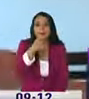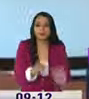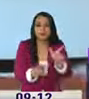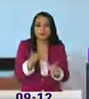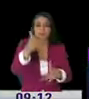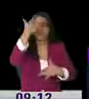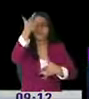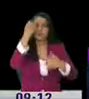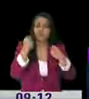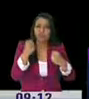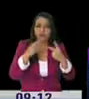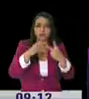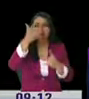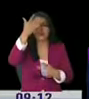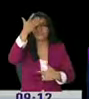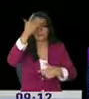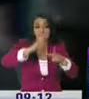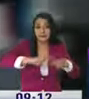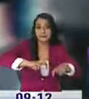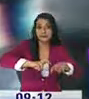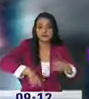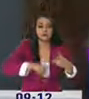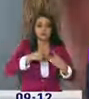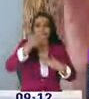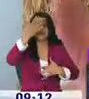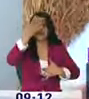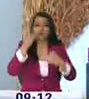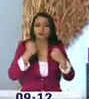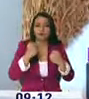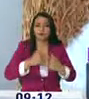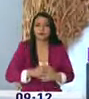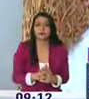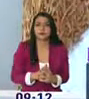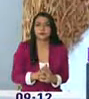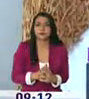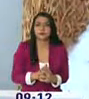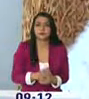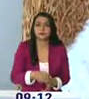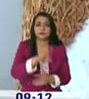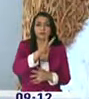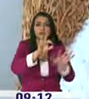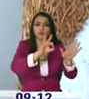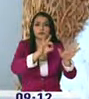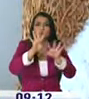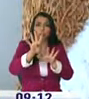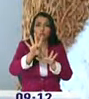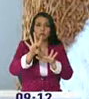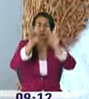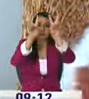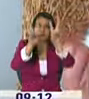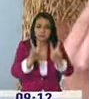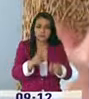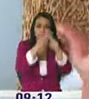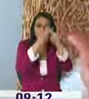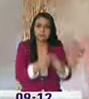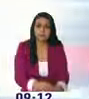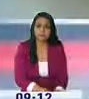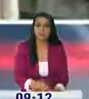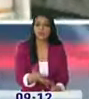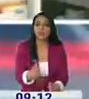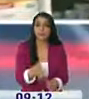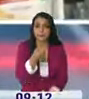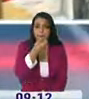con enfermedades raras, huérfanas y catastróficas. Son 784 medicamentos que no están en el cuadro básico. Si tú requieres